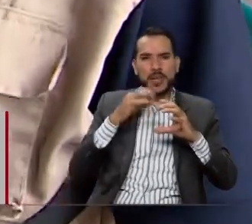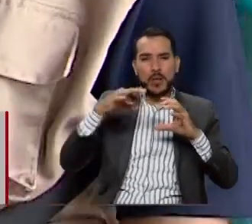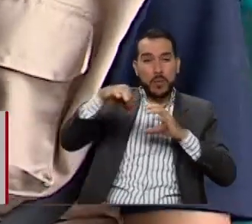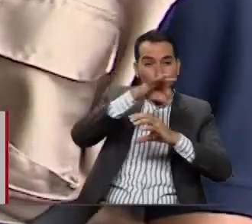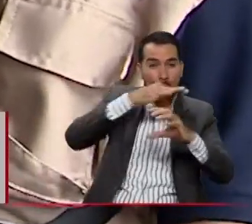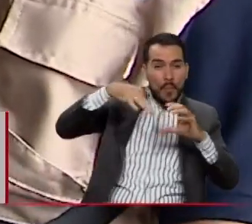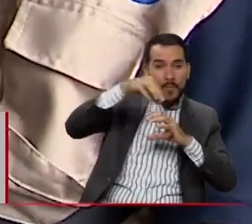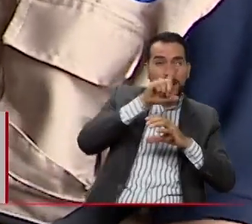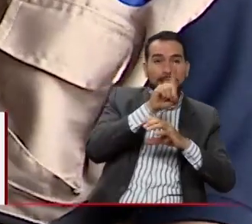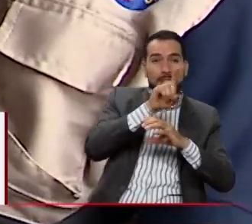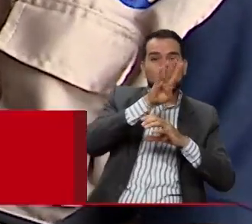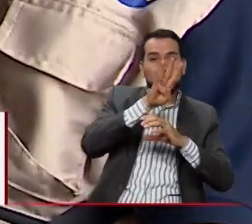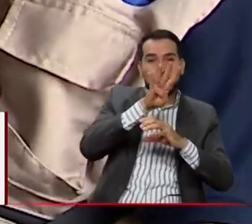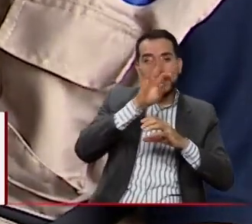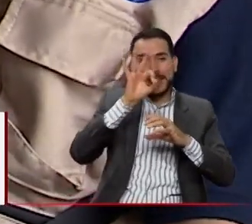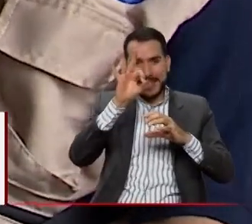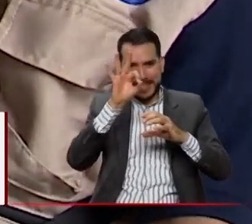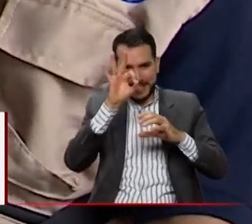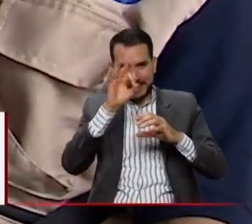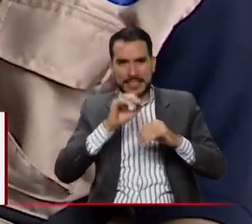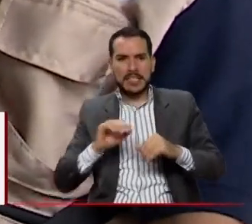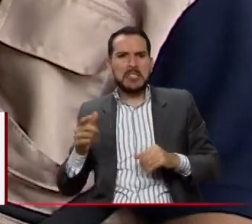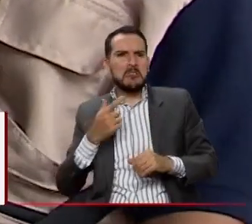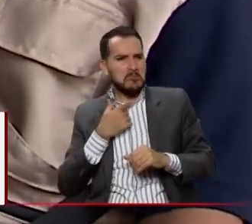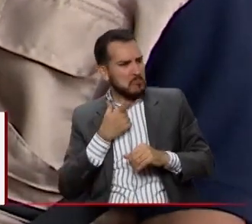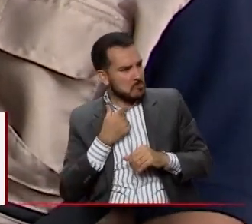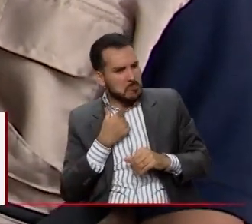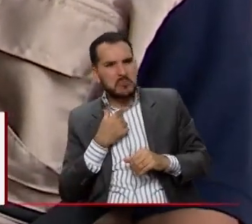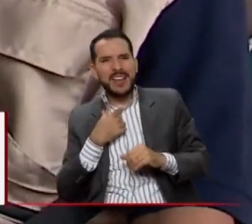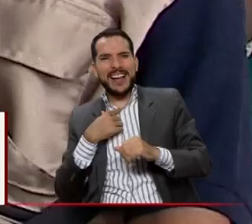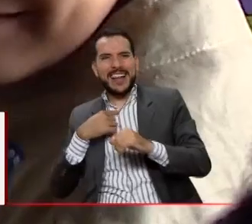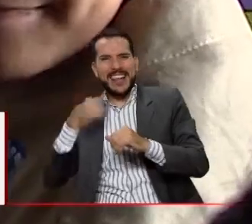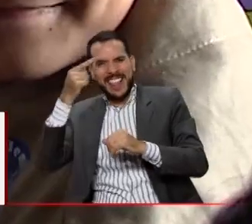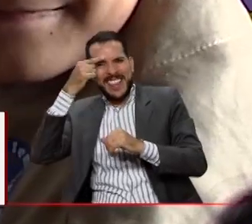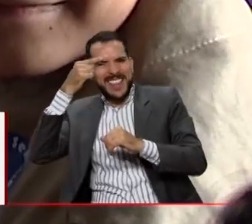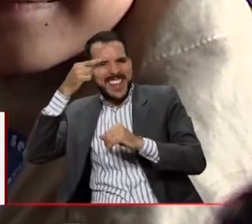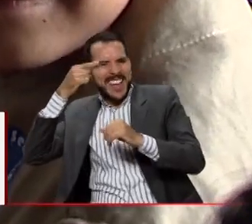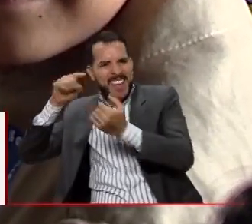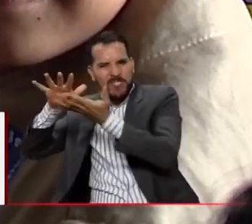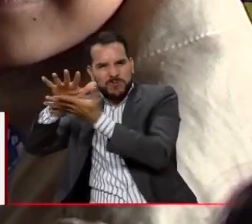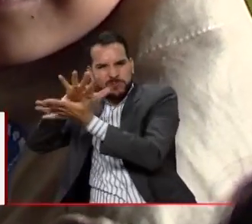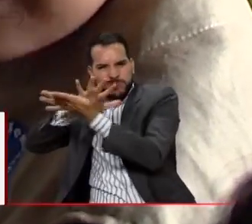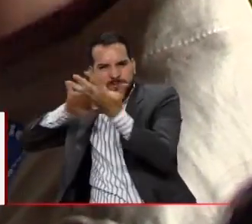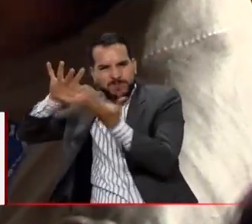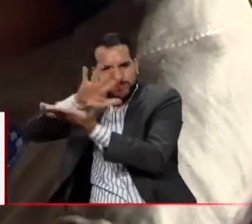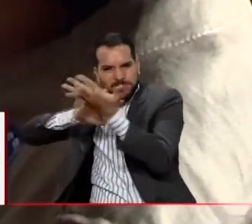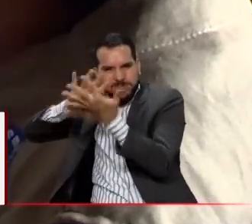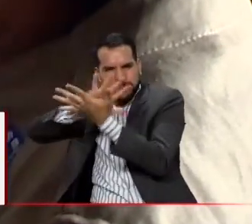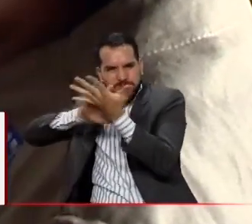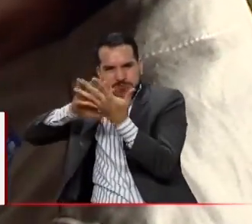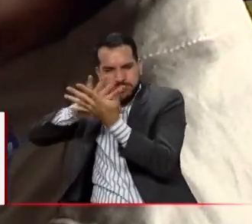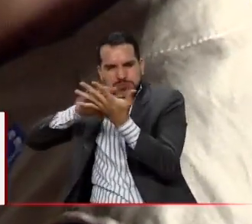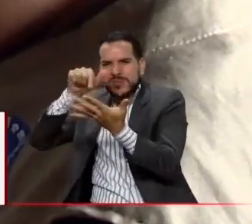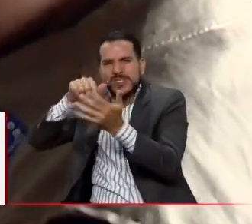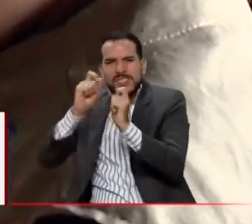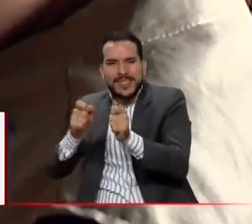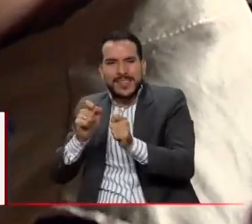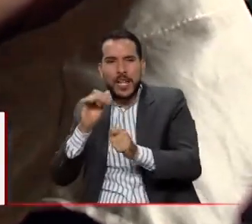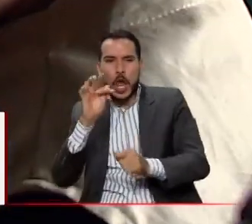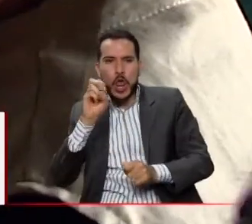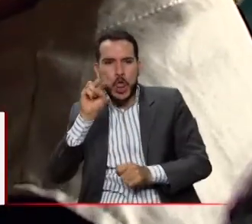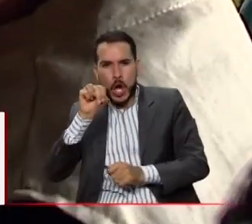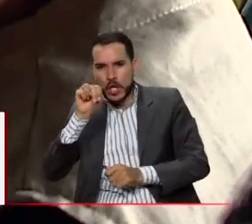favorito entonces voy a decir mi agujero negro favorito el cual es ton 618 de este semillero saldrán los futuros